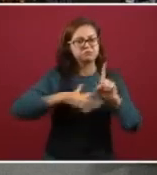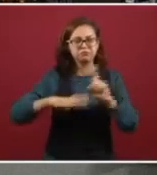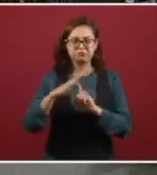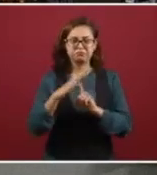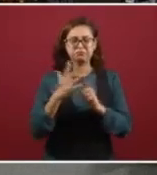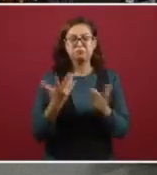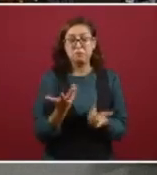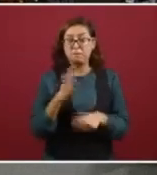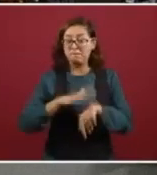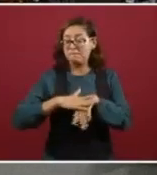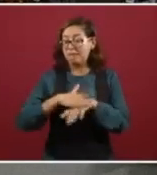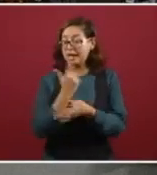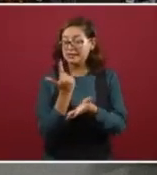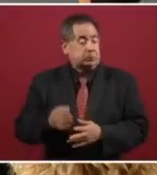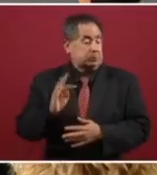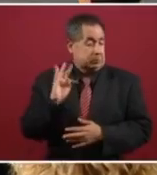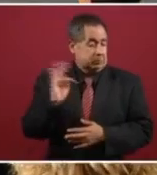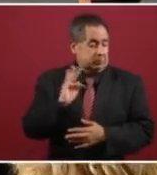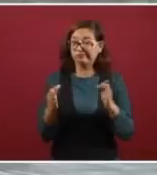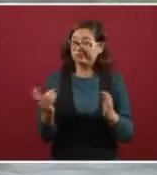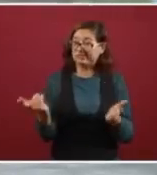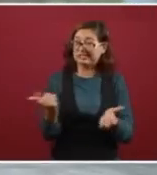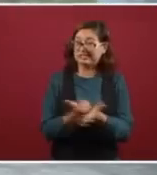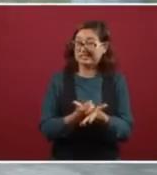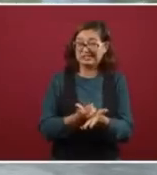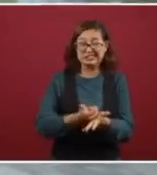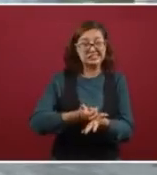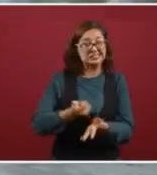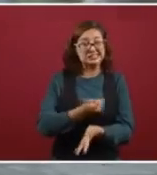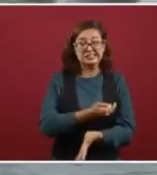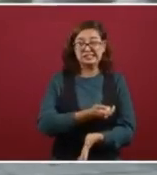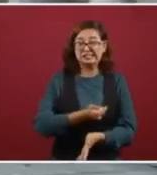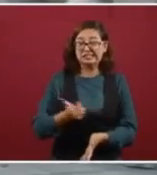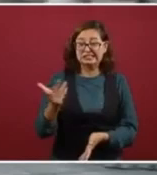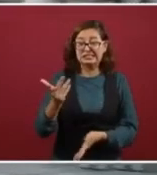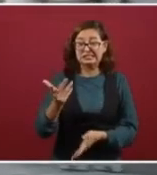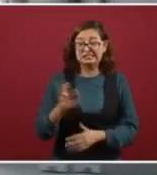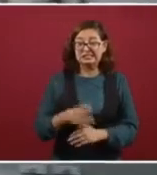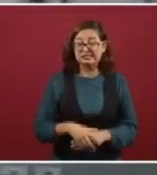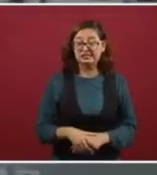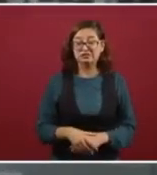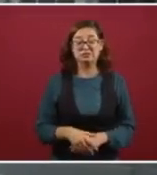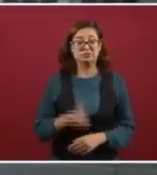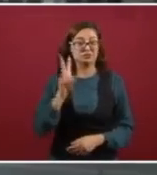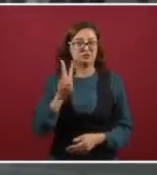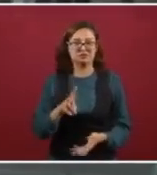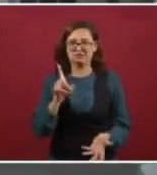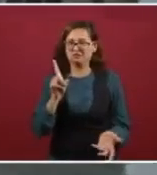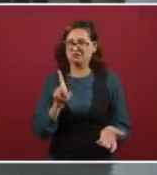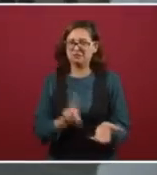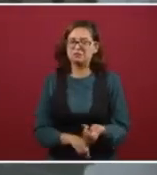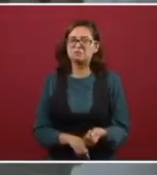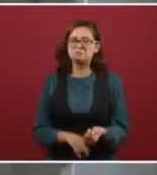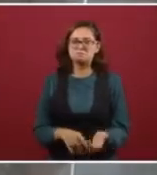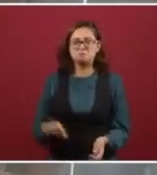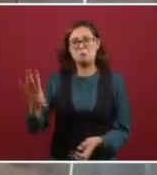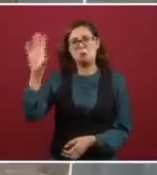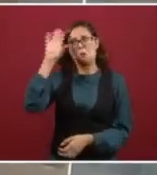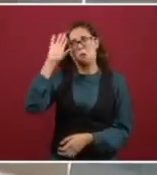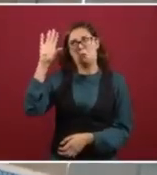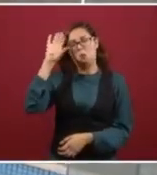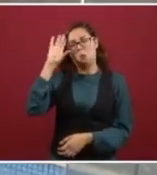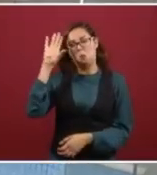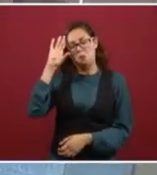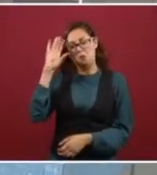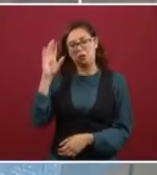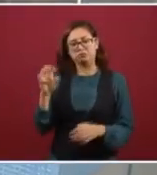en otro tema, el presidente Andrés Manuel López Obrador anunció que de los recursos obtenidos de la subasta de la casa decomisada a Zenly Yegón y